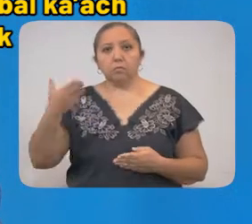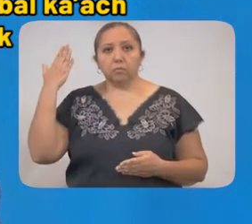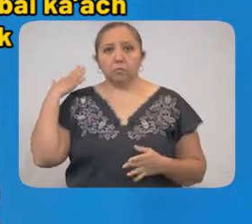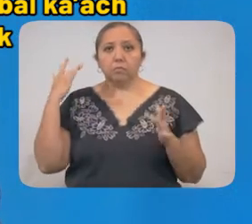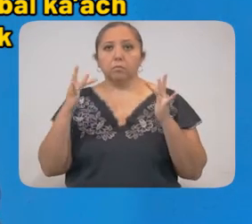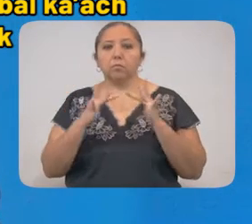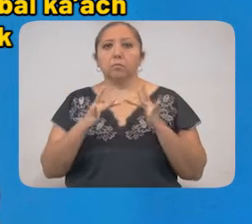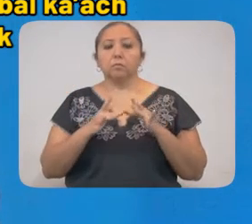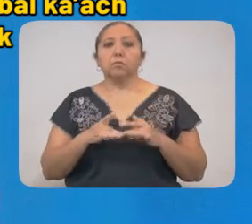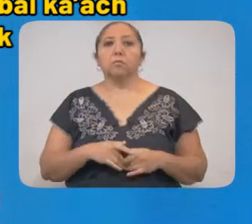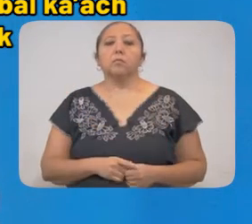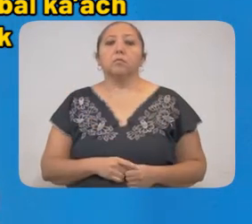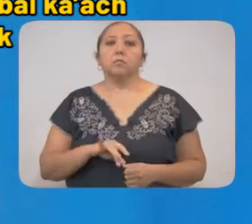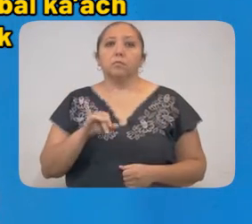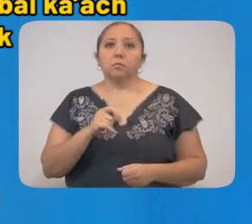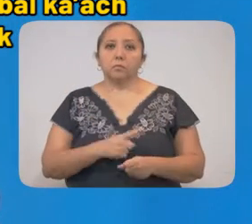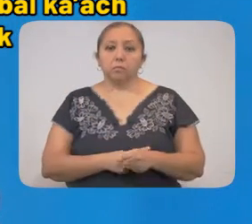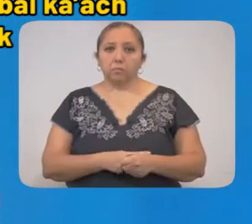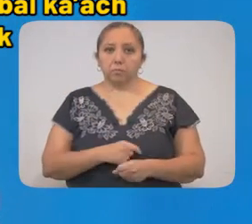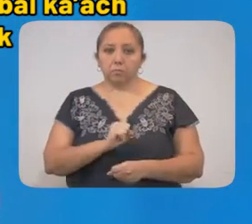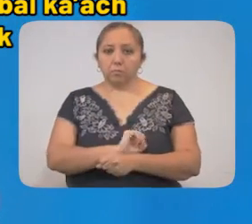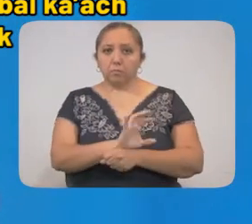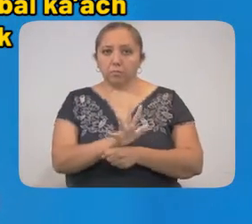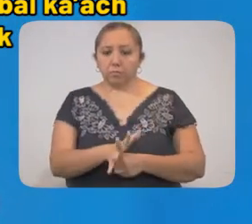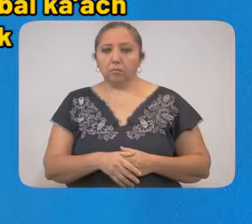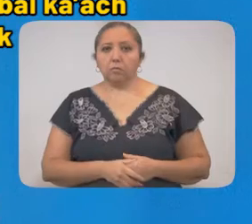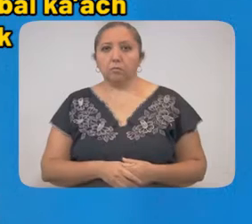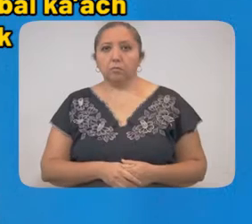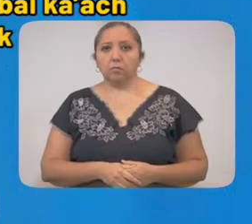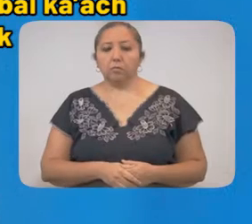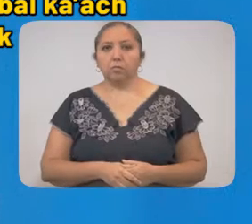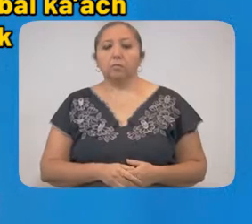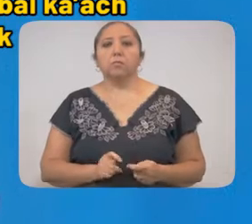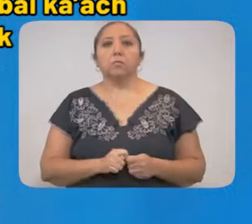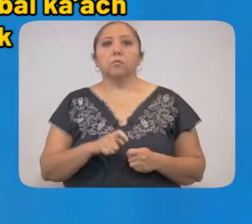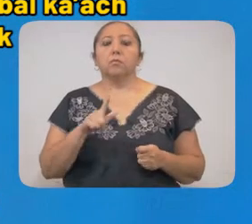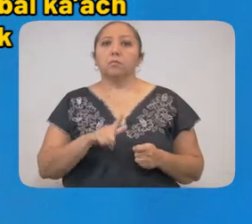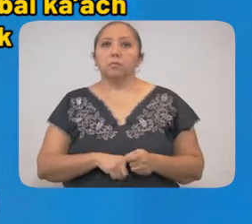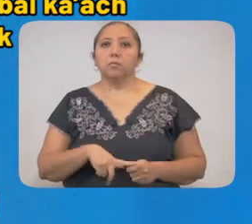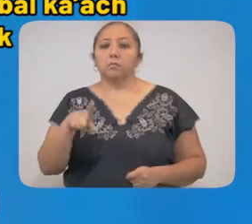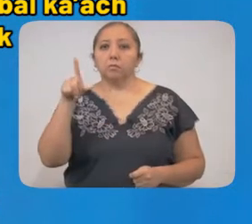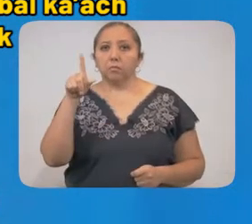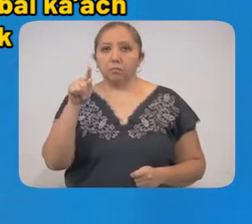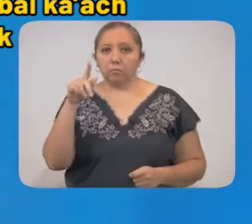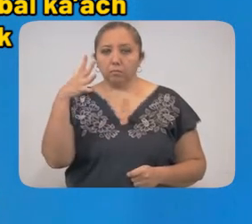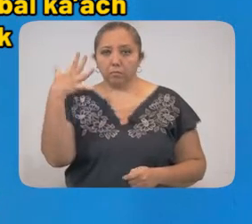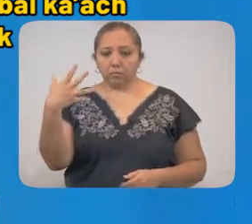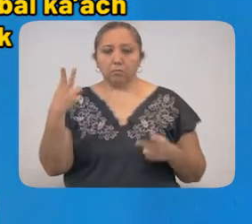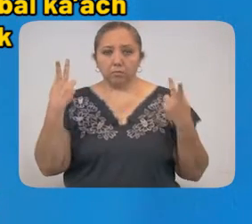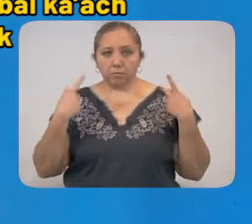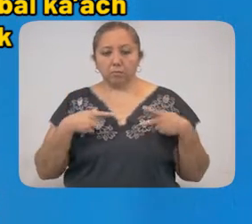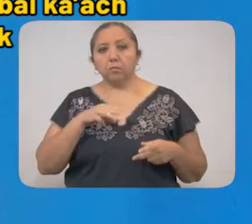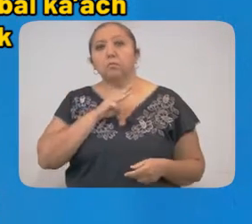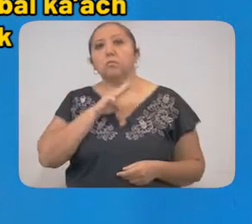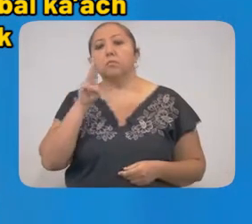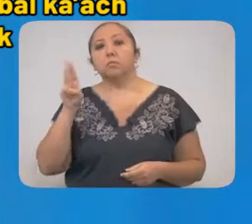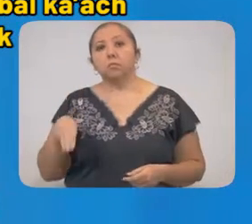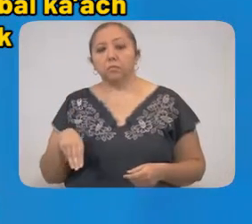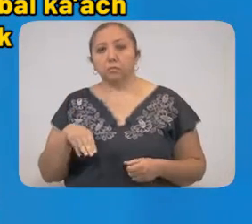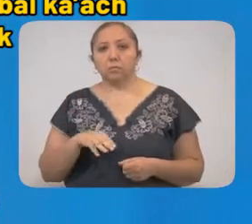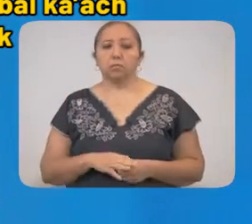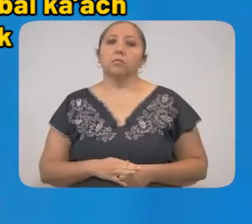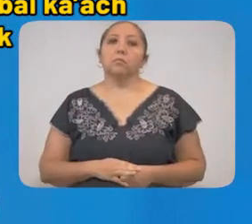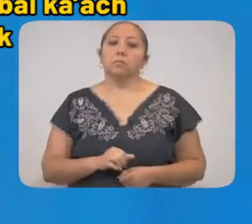de contagio con un caso confirmado a COVID-19. En total, son 75 las personas fallecidas a causa